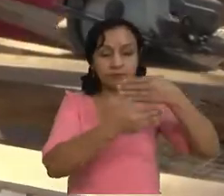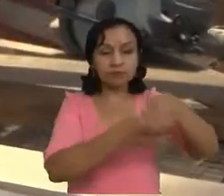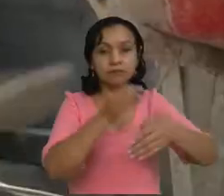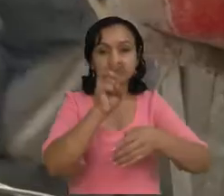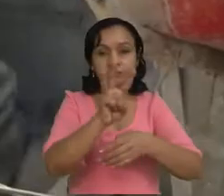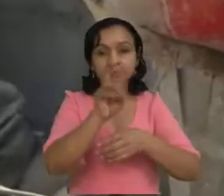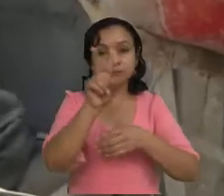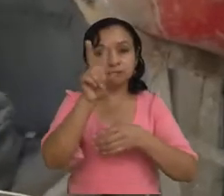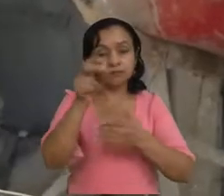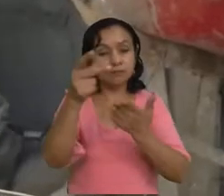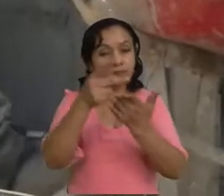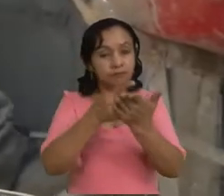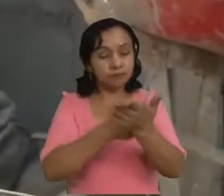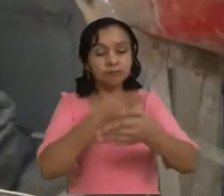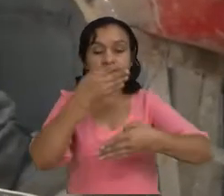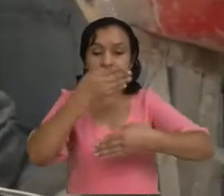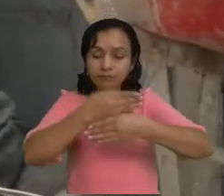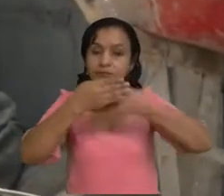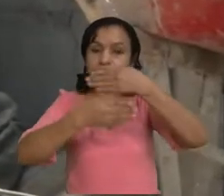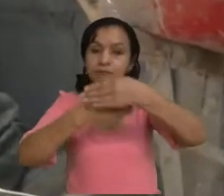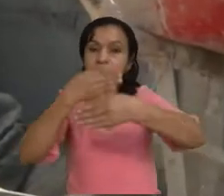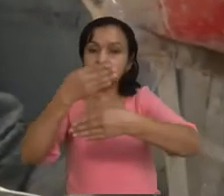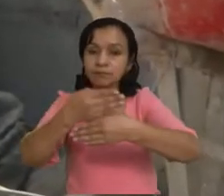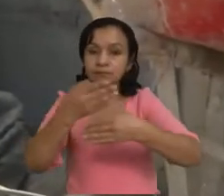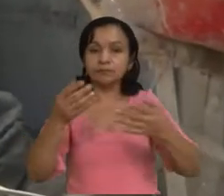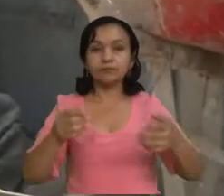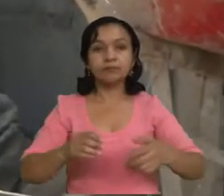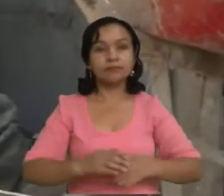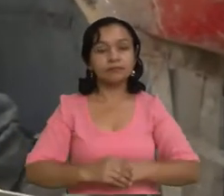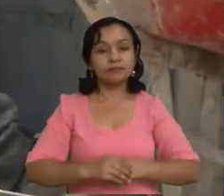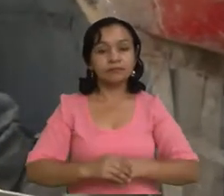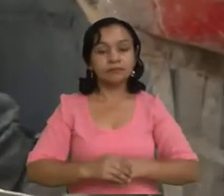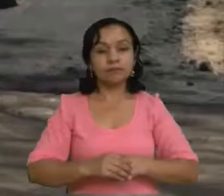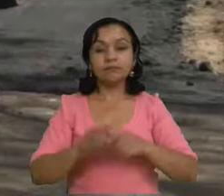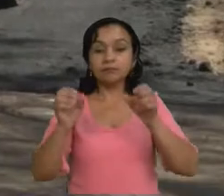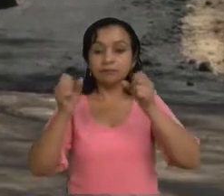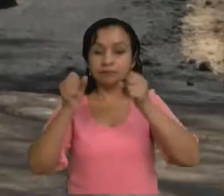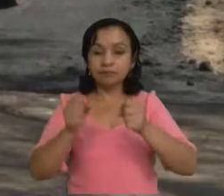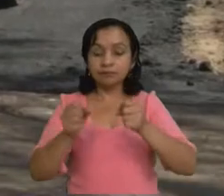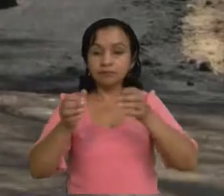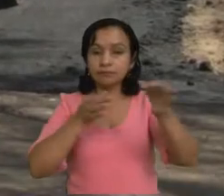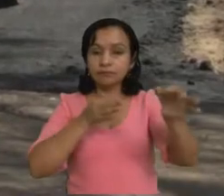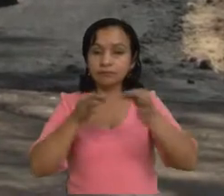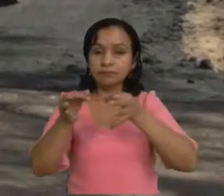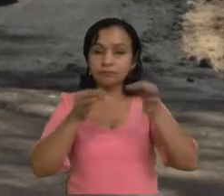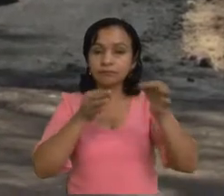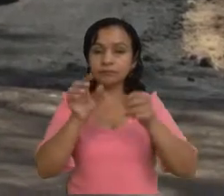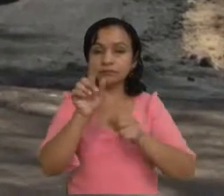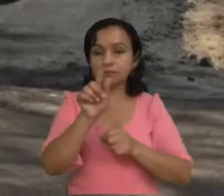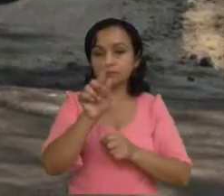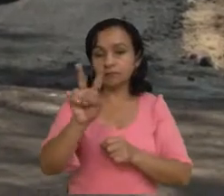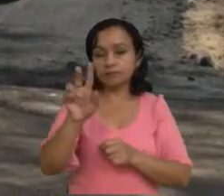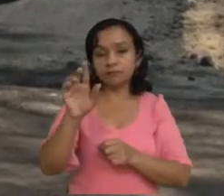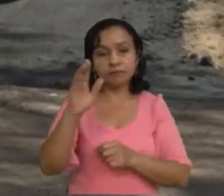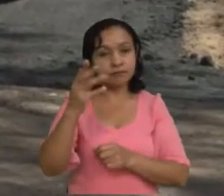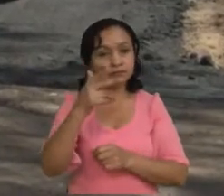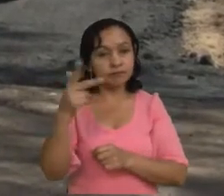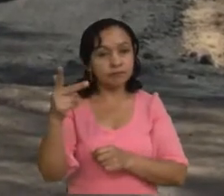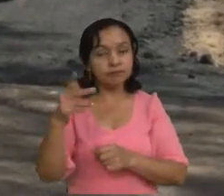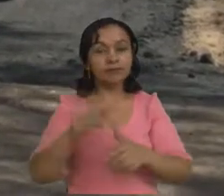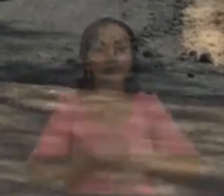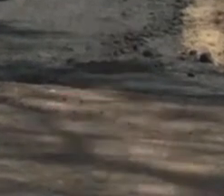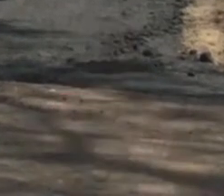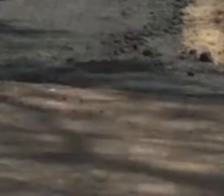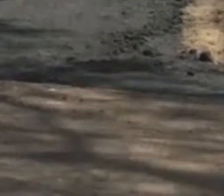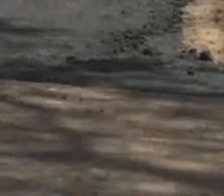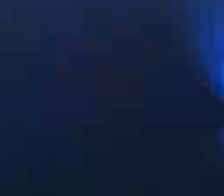320 proyectos de infraestructura. Con cámara de Rubén Castro, informó para el canal parlamentario Jonathan Castro.